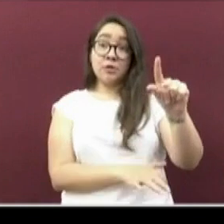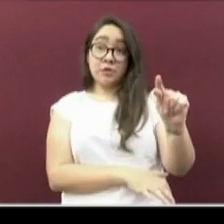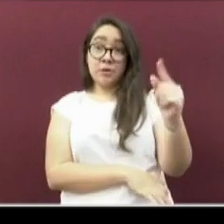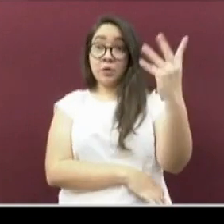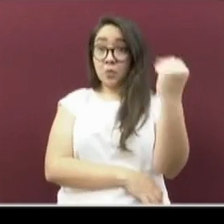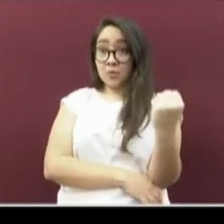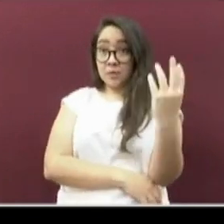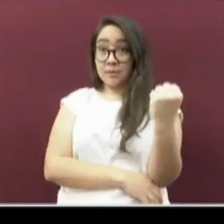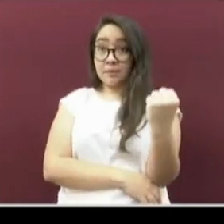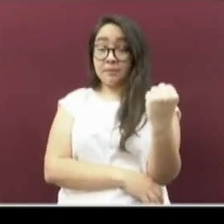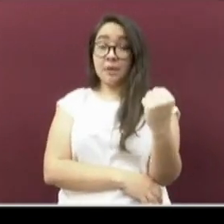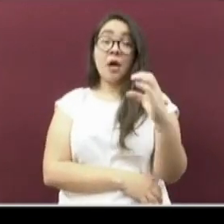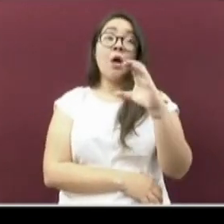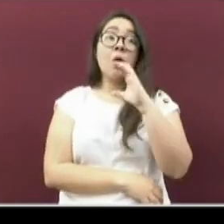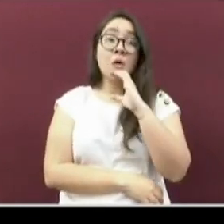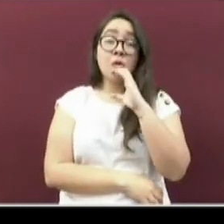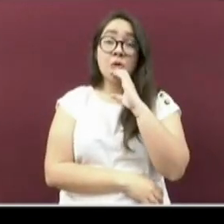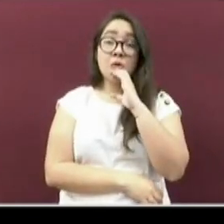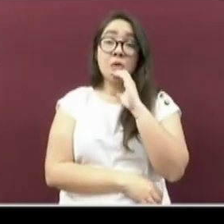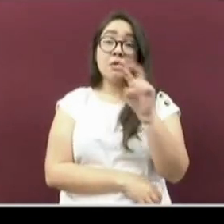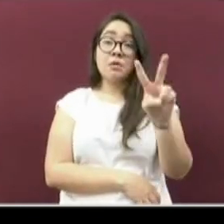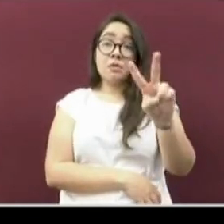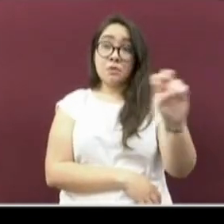679. Córdoba,